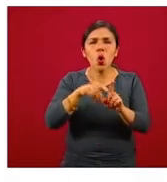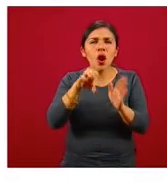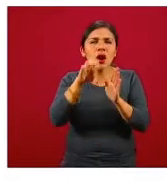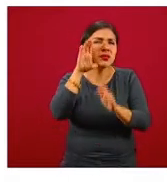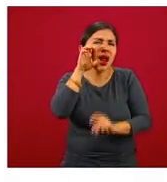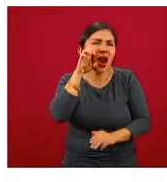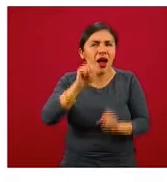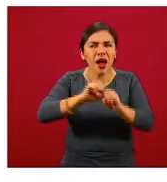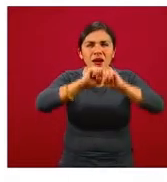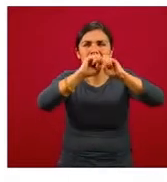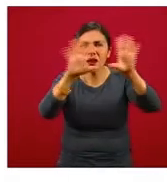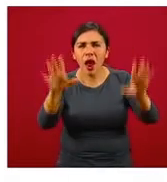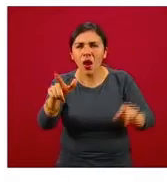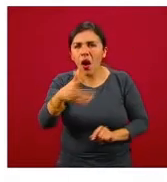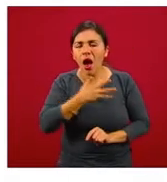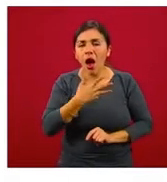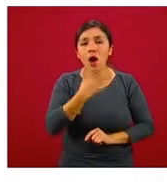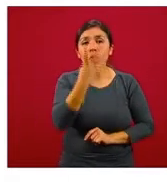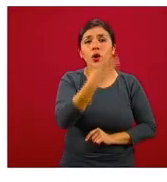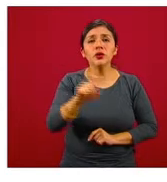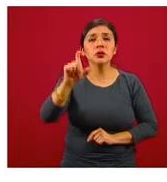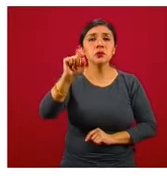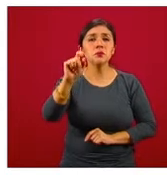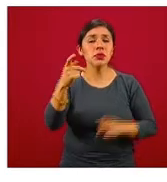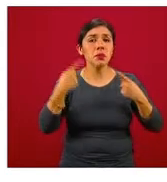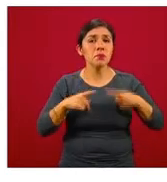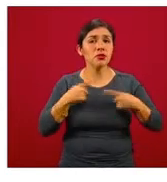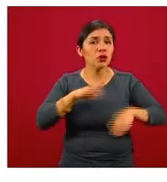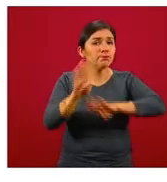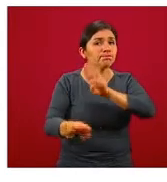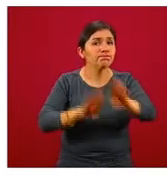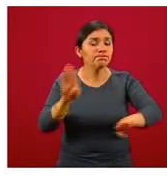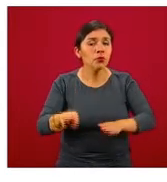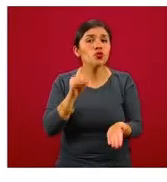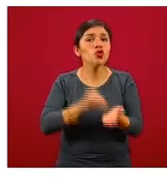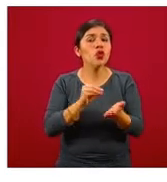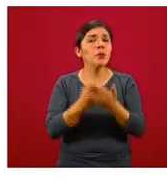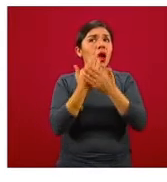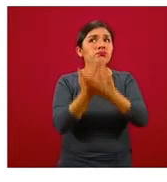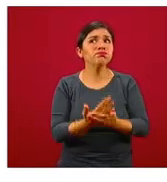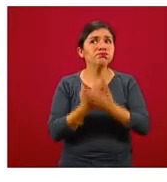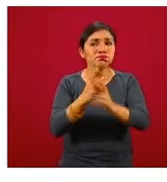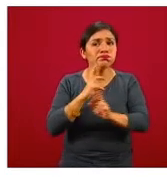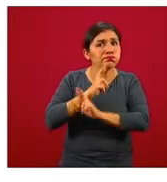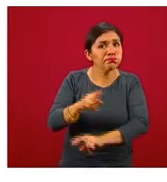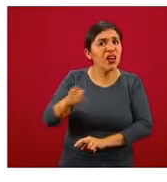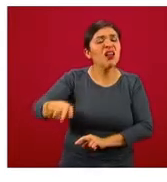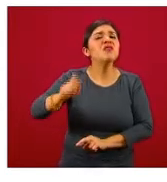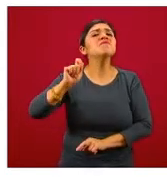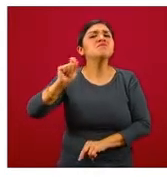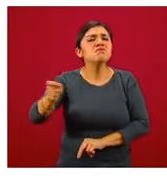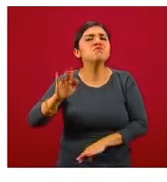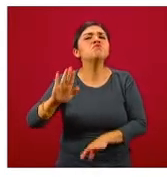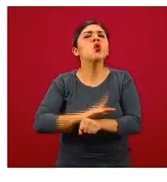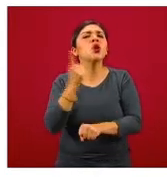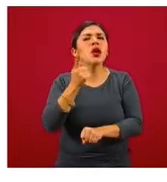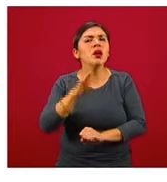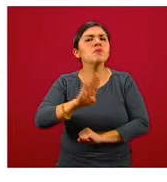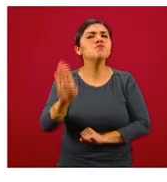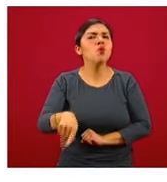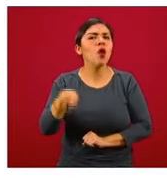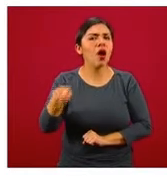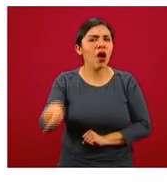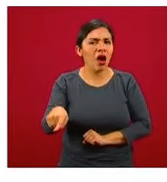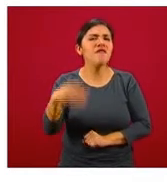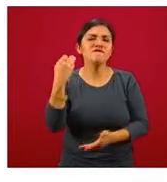in vemos que yellow, we have 220 defunciones 420 que todavía suspected están esperando un deaths where we resultado are de waiting esa for muestra their que results ingresó from labs a